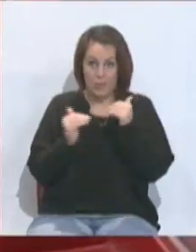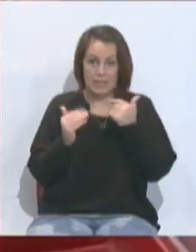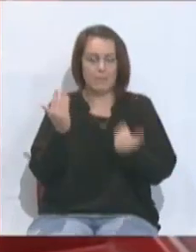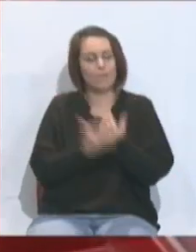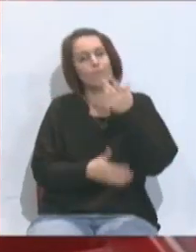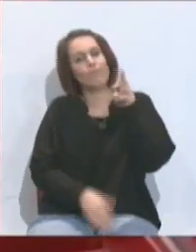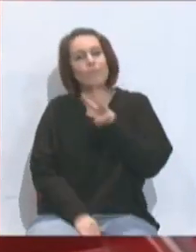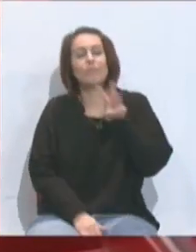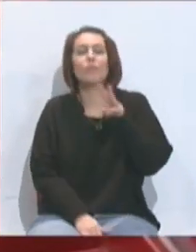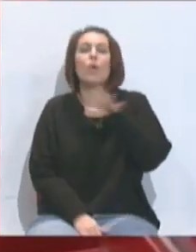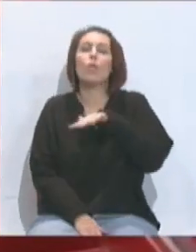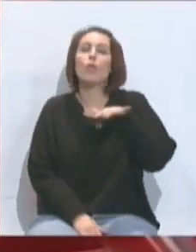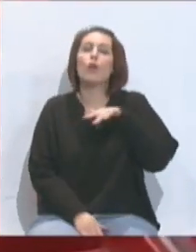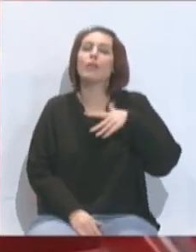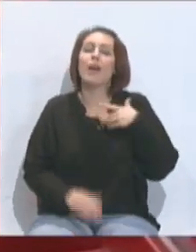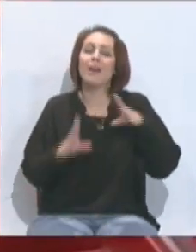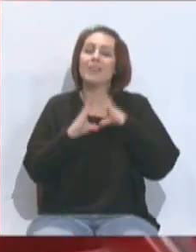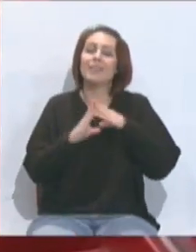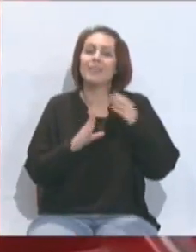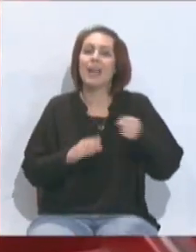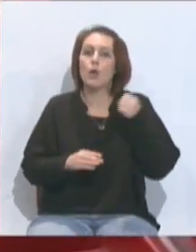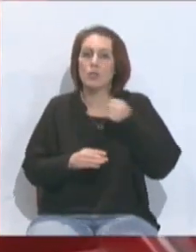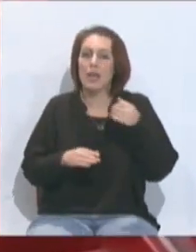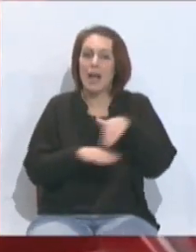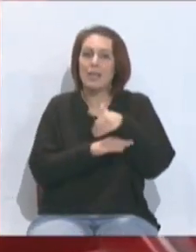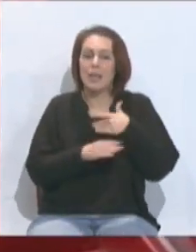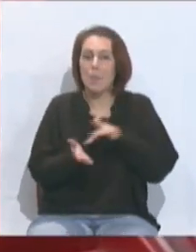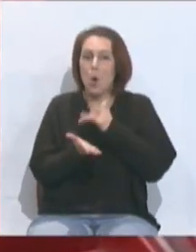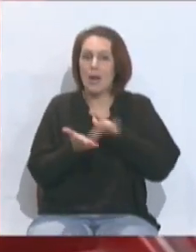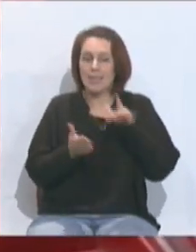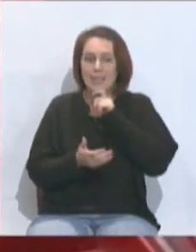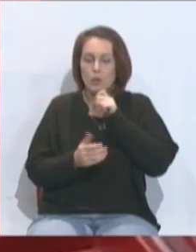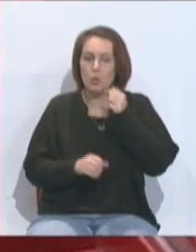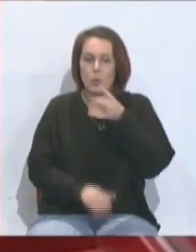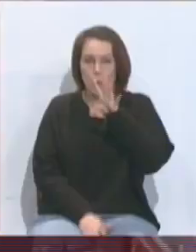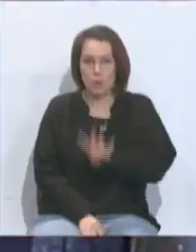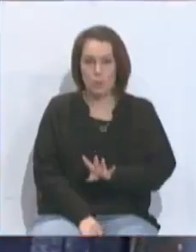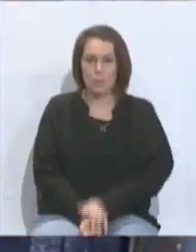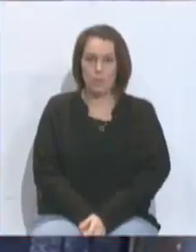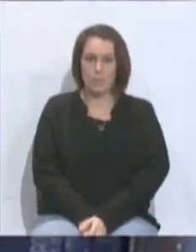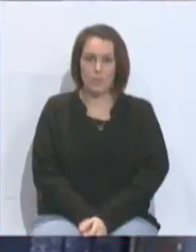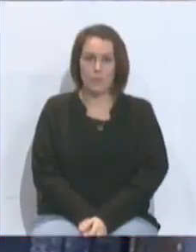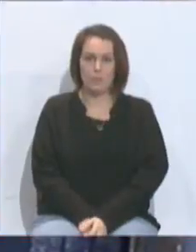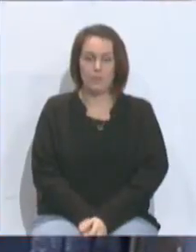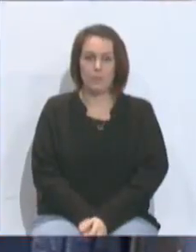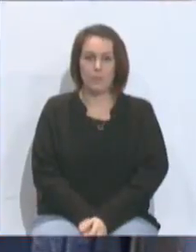día 3 en la Parroquia de San José, en la calle Poeta Nieto, número 4.